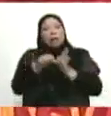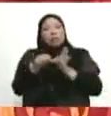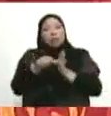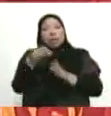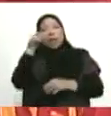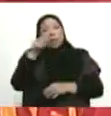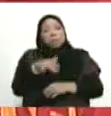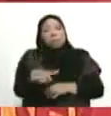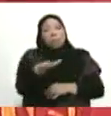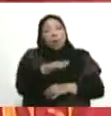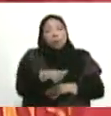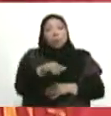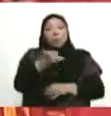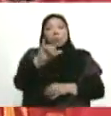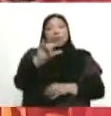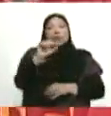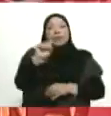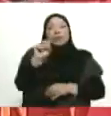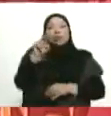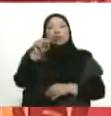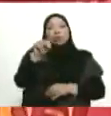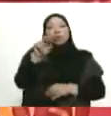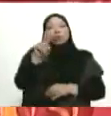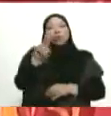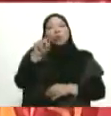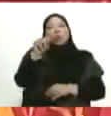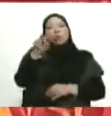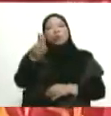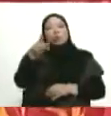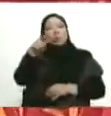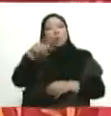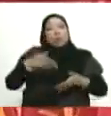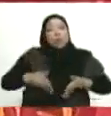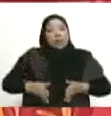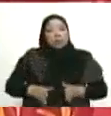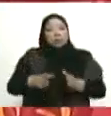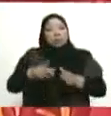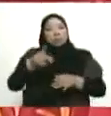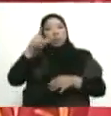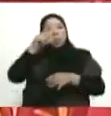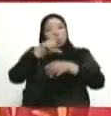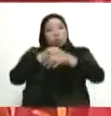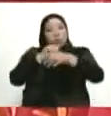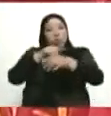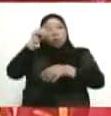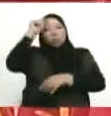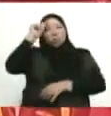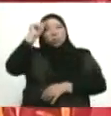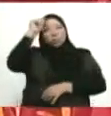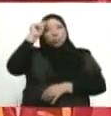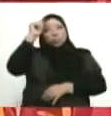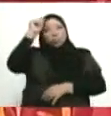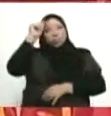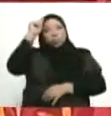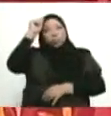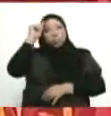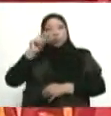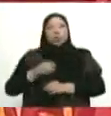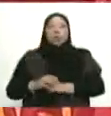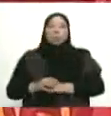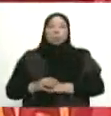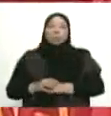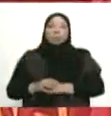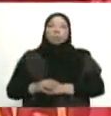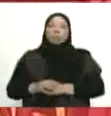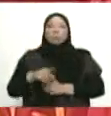Y nos vinimos para acá a encontrarnos, a vernos las caras. Decía que entramos a algunas casas, una compañera,